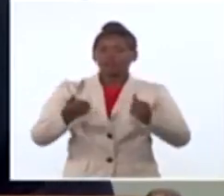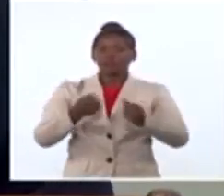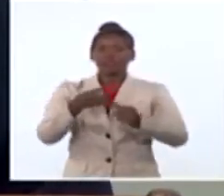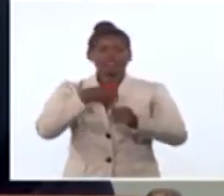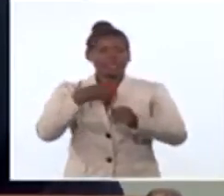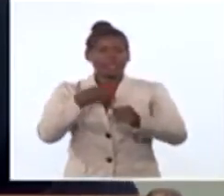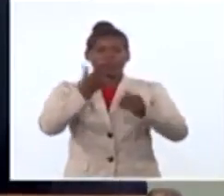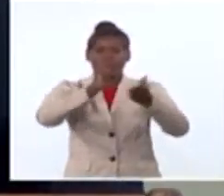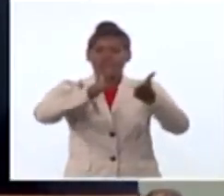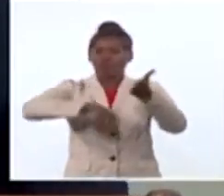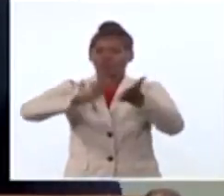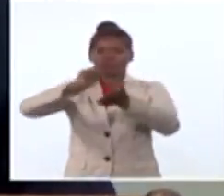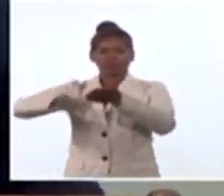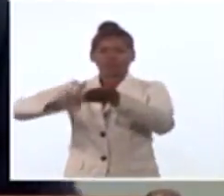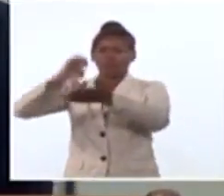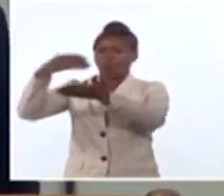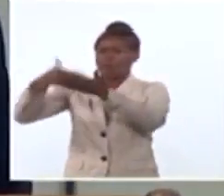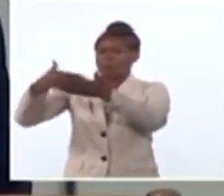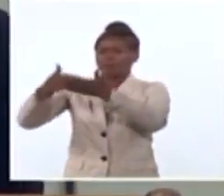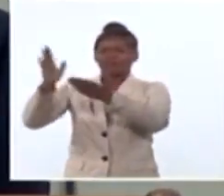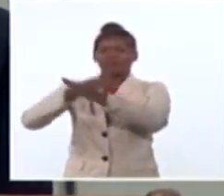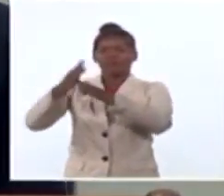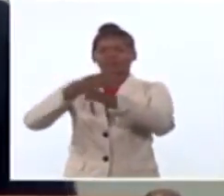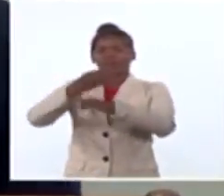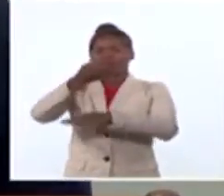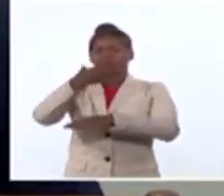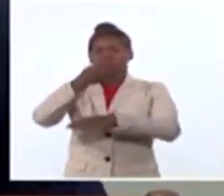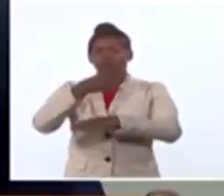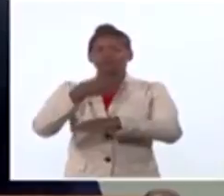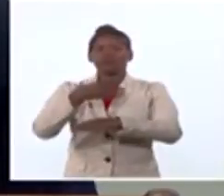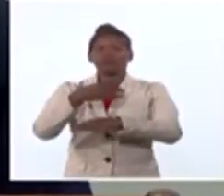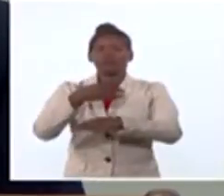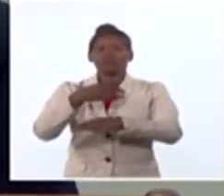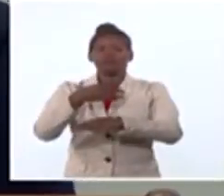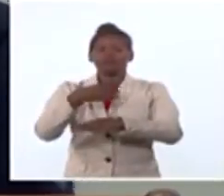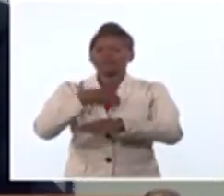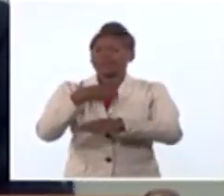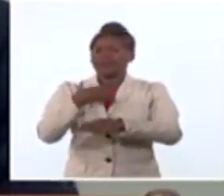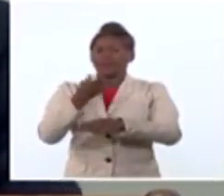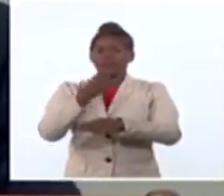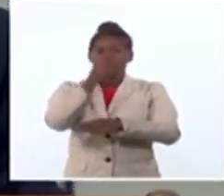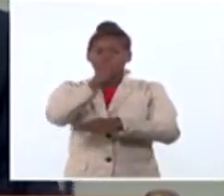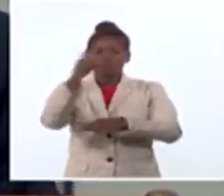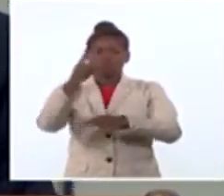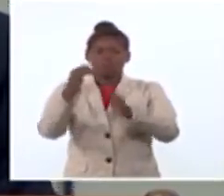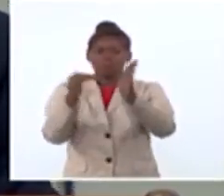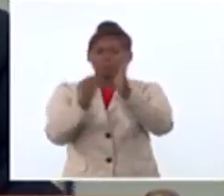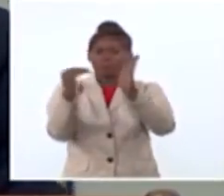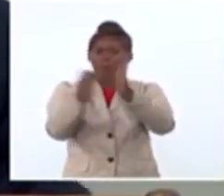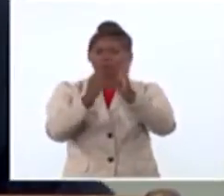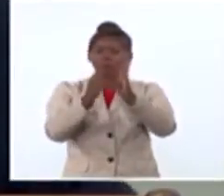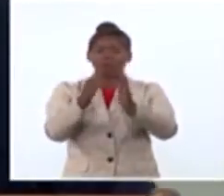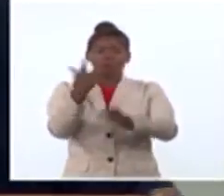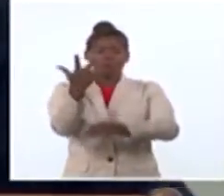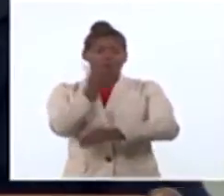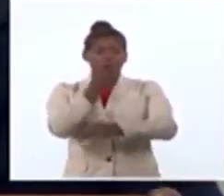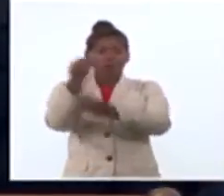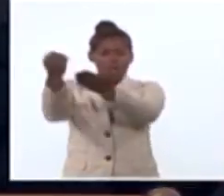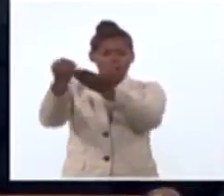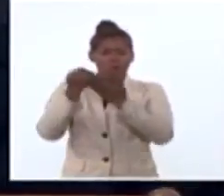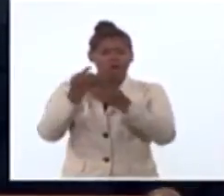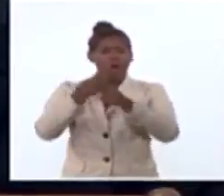COVAX a Cuba, 1 millón de dosis de una de sus vacunas.